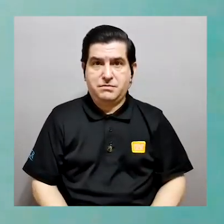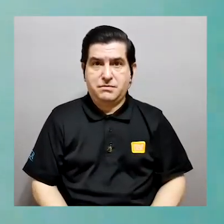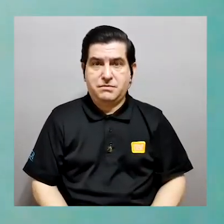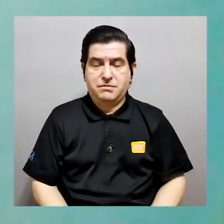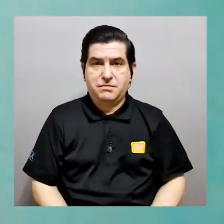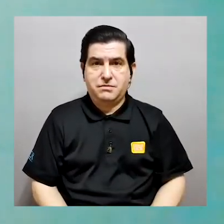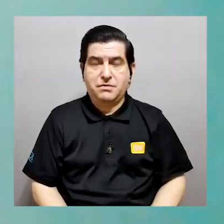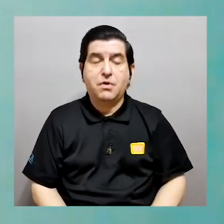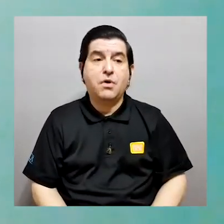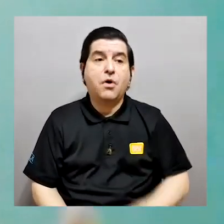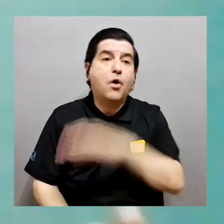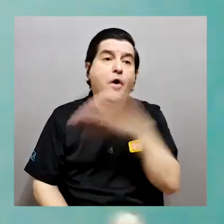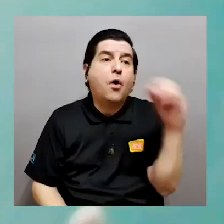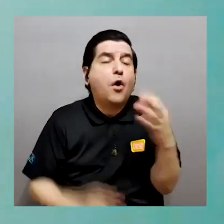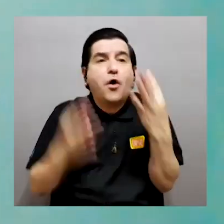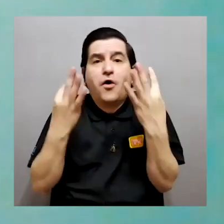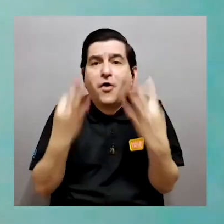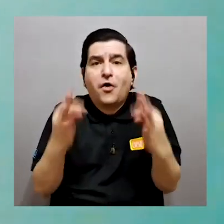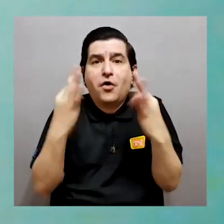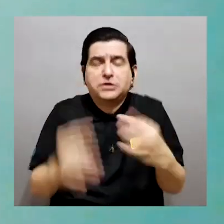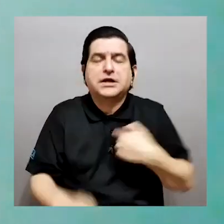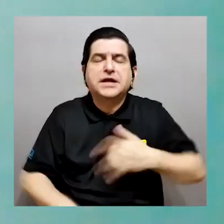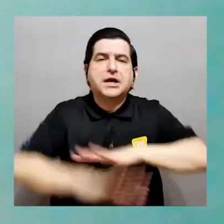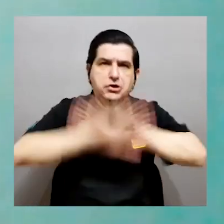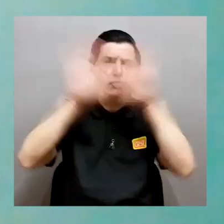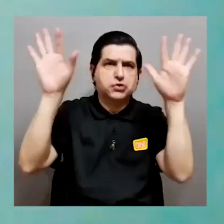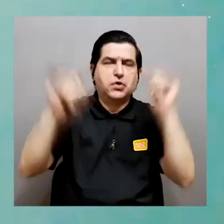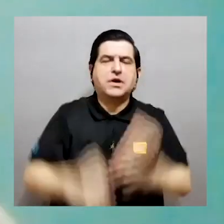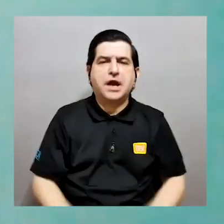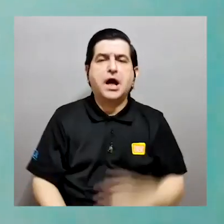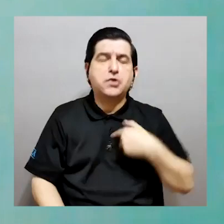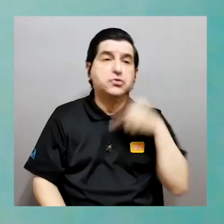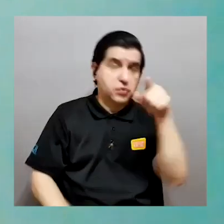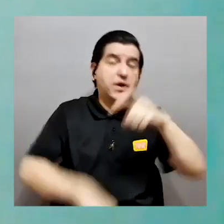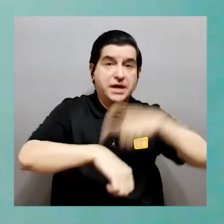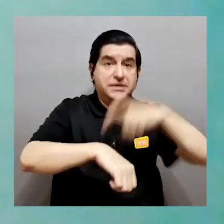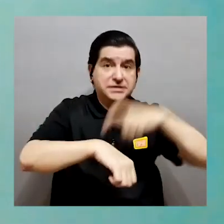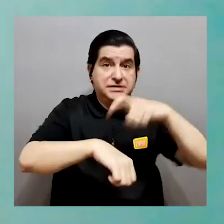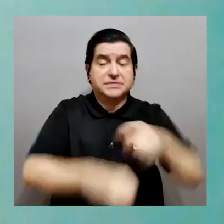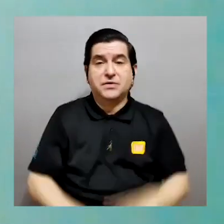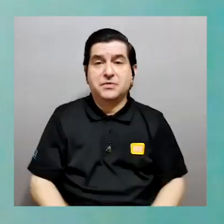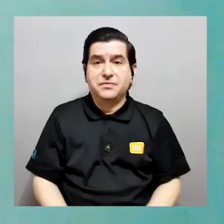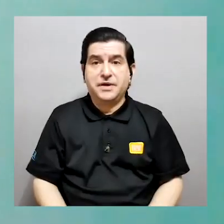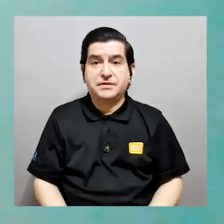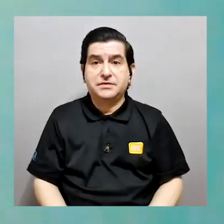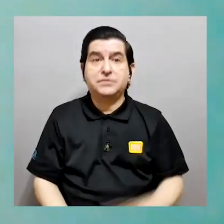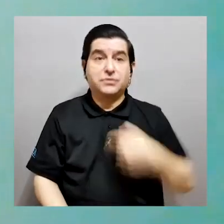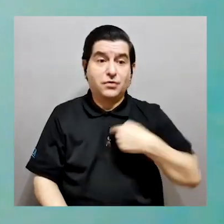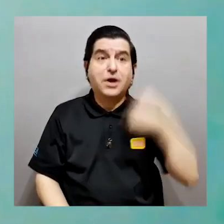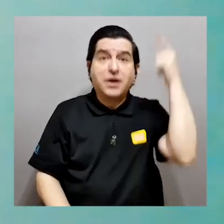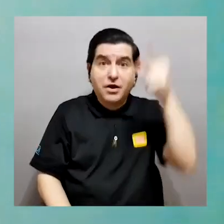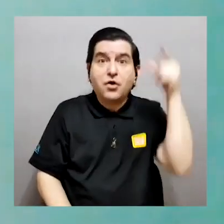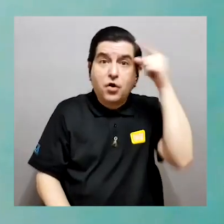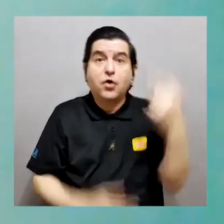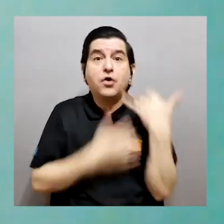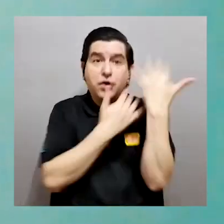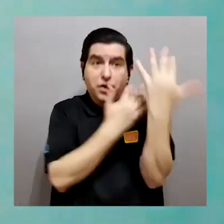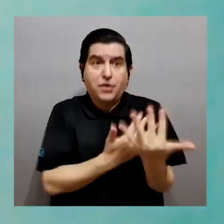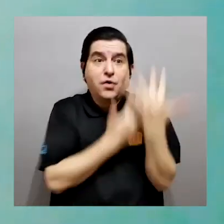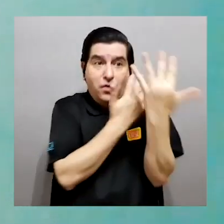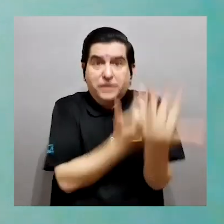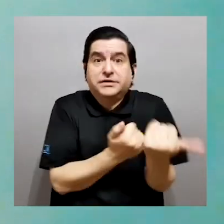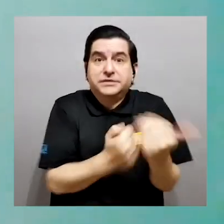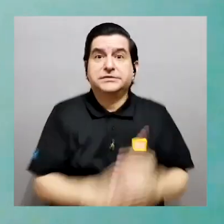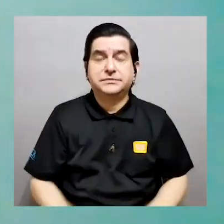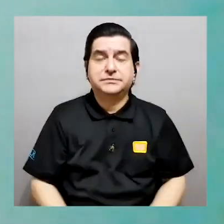no lo he soñado, por lo menos sí tengo mucha claridad que voy a llegar allí, ¿verdad? Y que obviamente espero